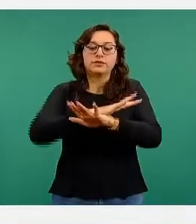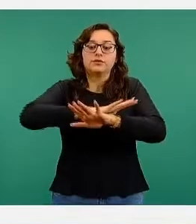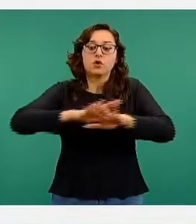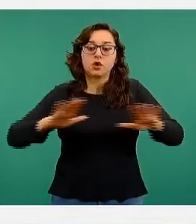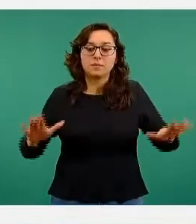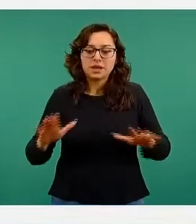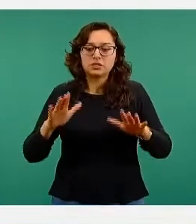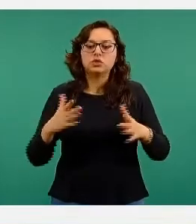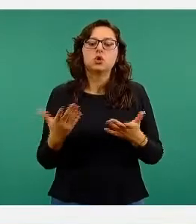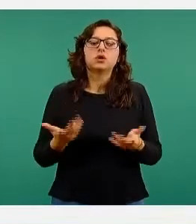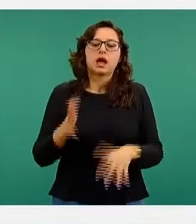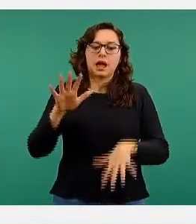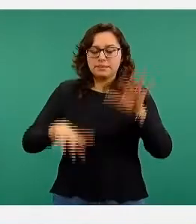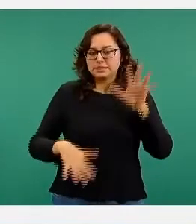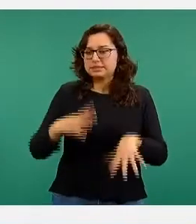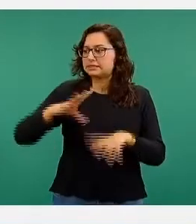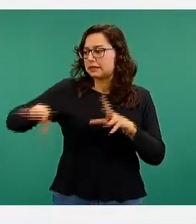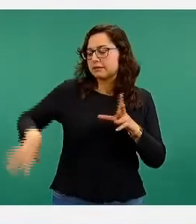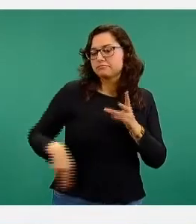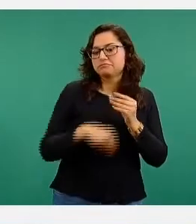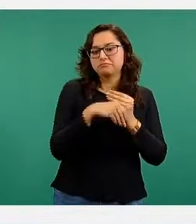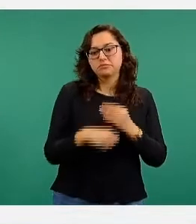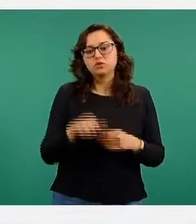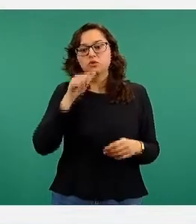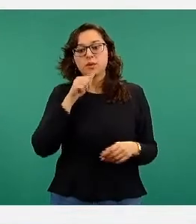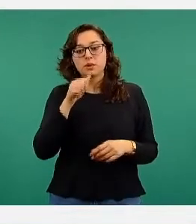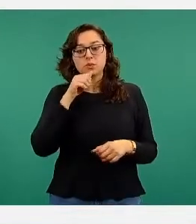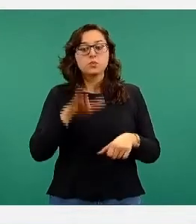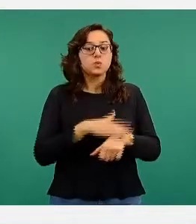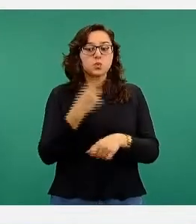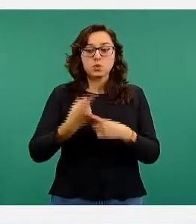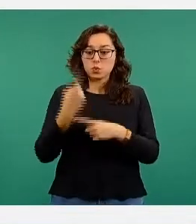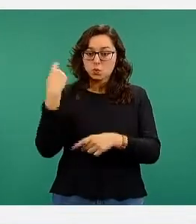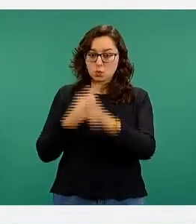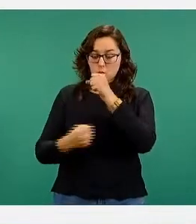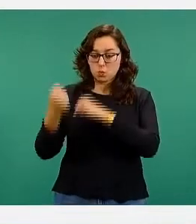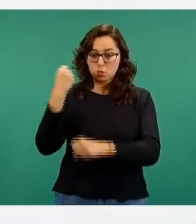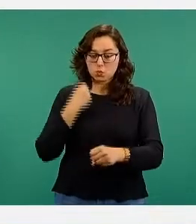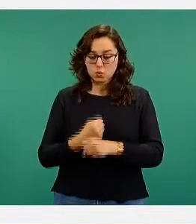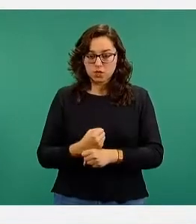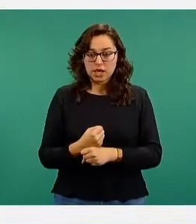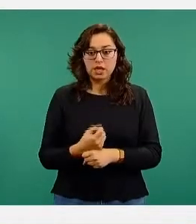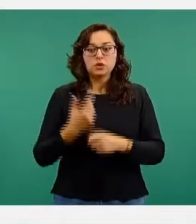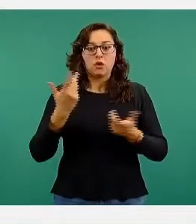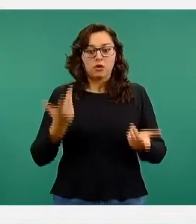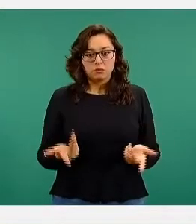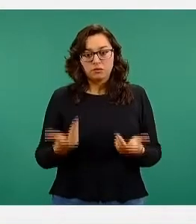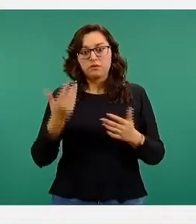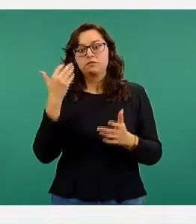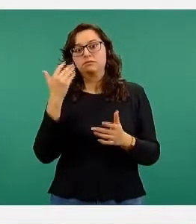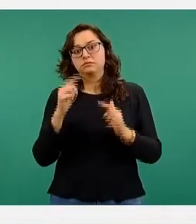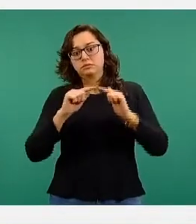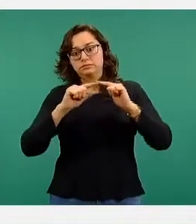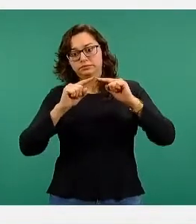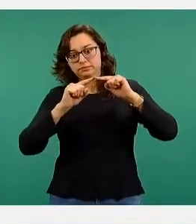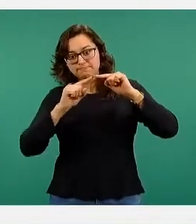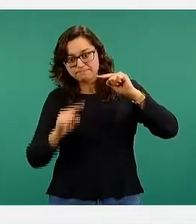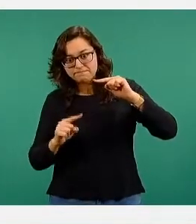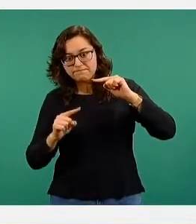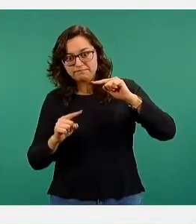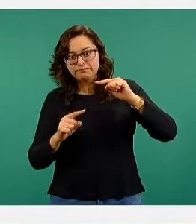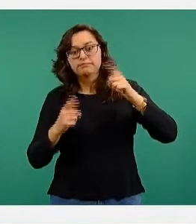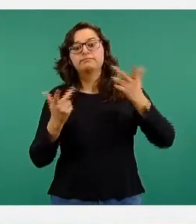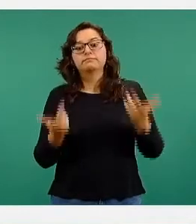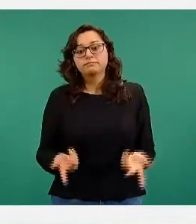de los casos en las últimas semanas del año pasado y esto va a dar como consecuencia que el número de